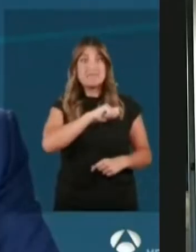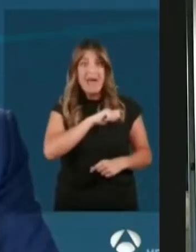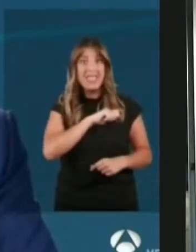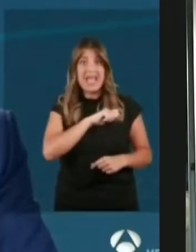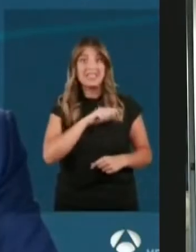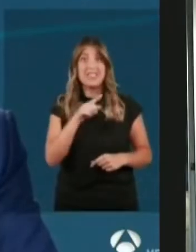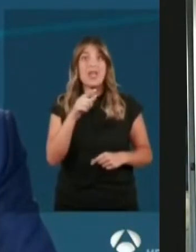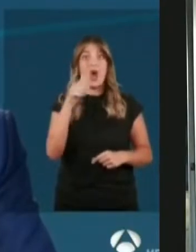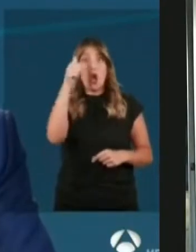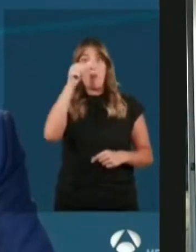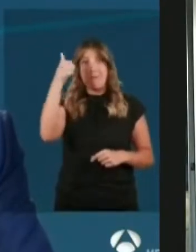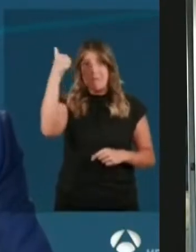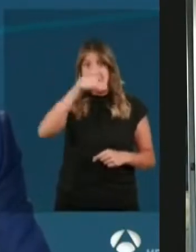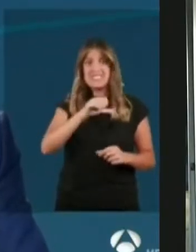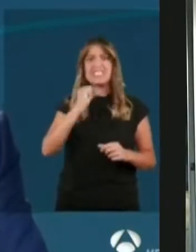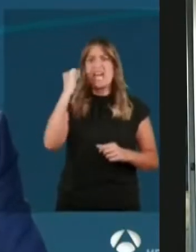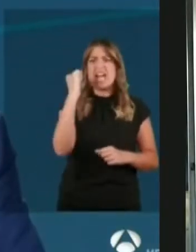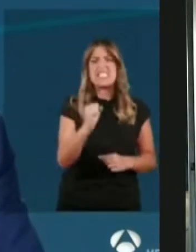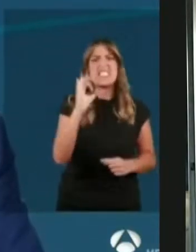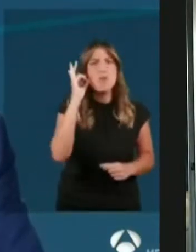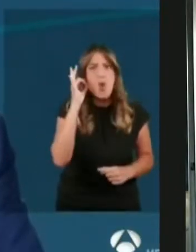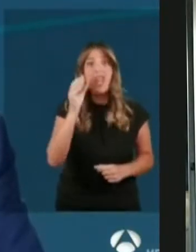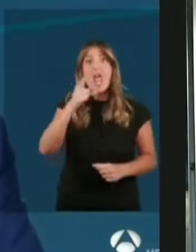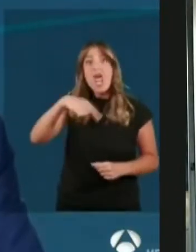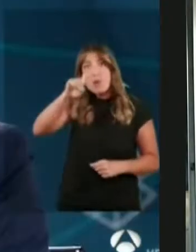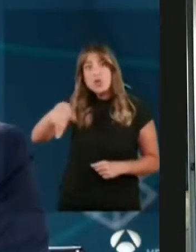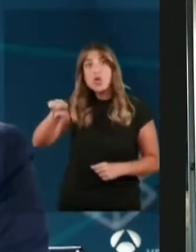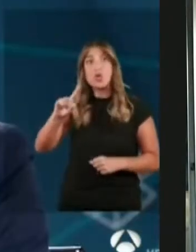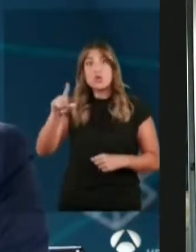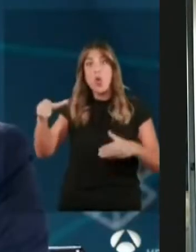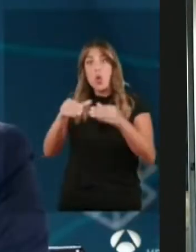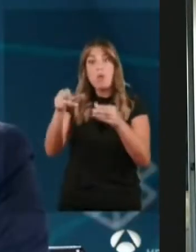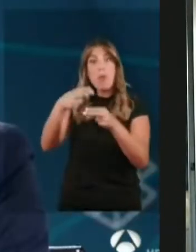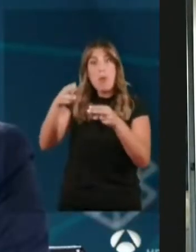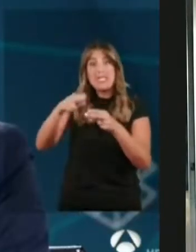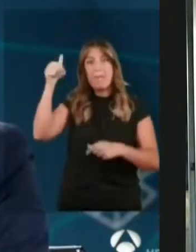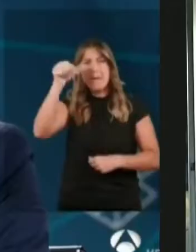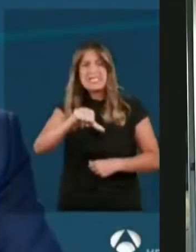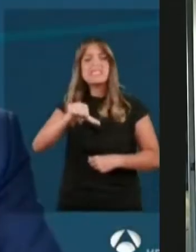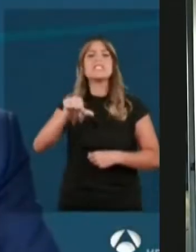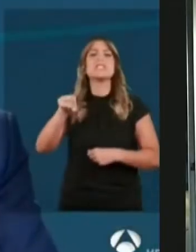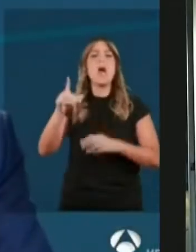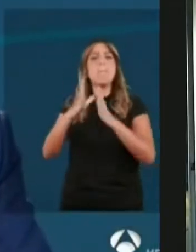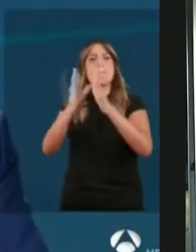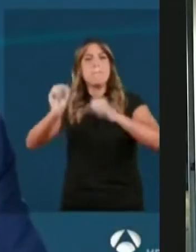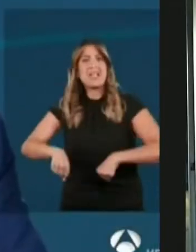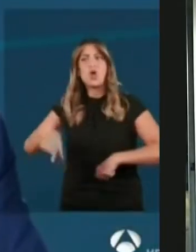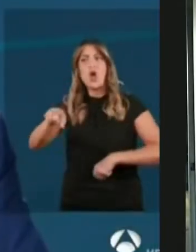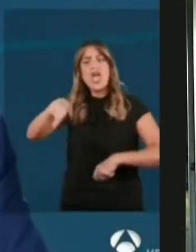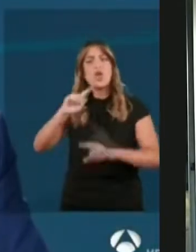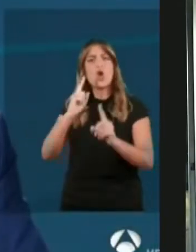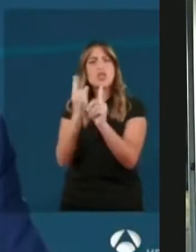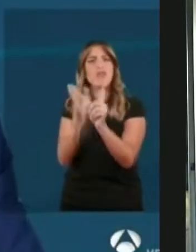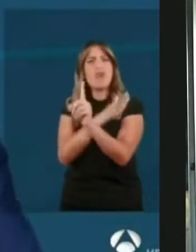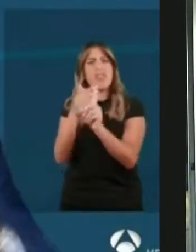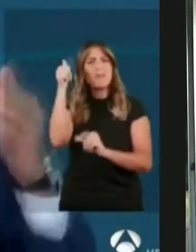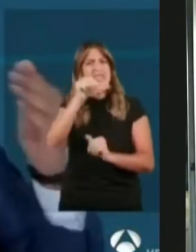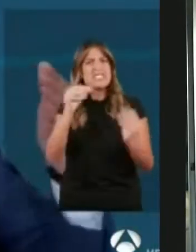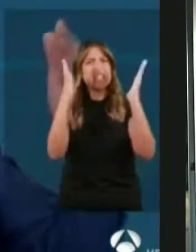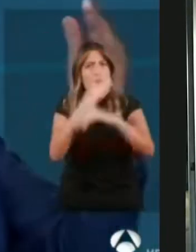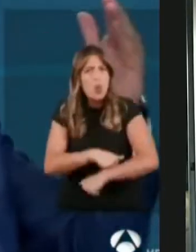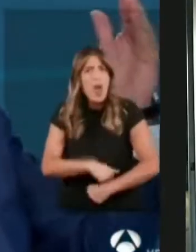una economía muy fuerte, que normalmente, y viven en España, viven en Madrid o en otros lugares, que